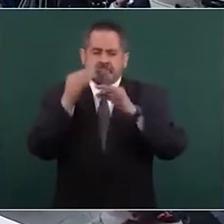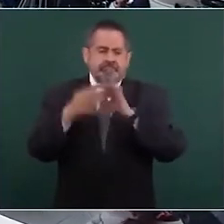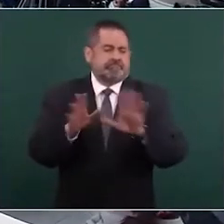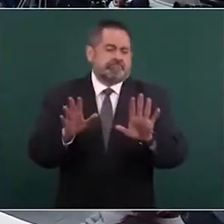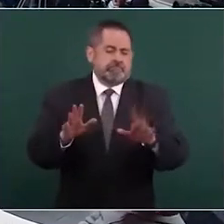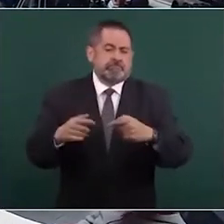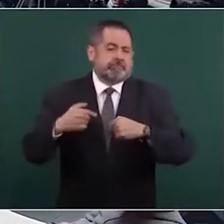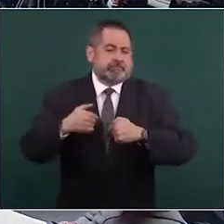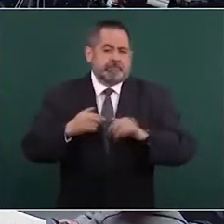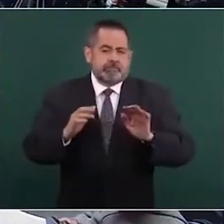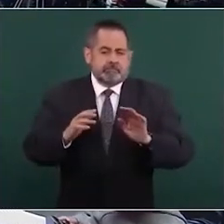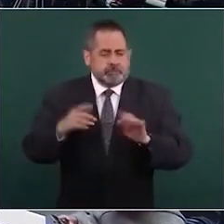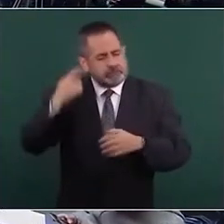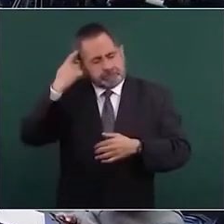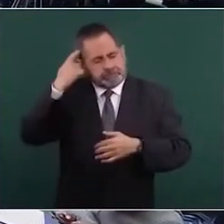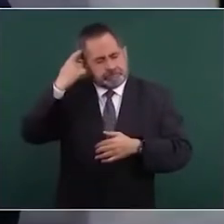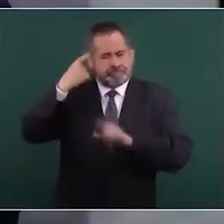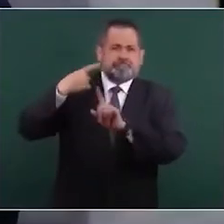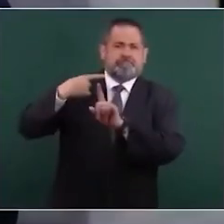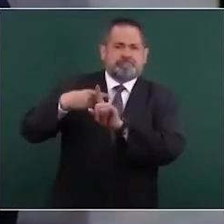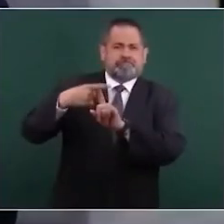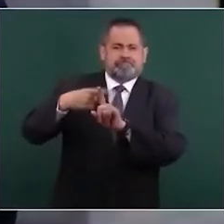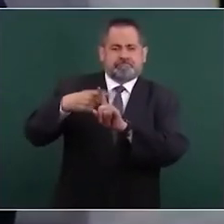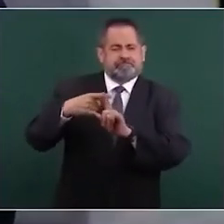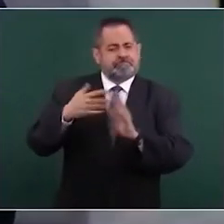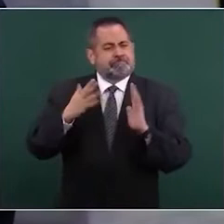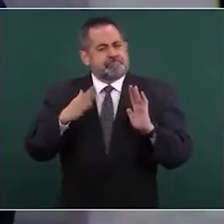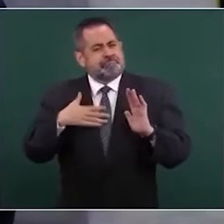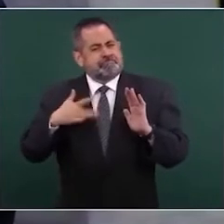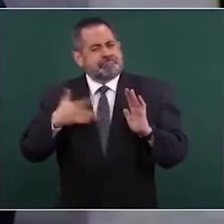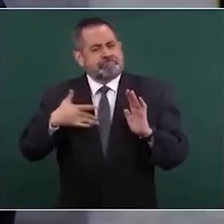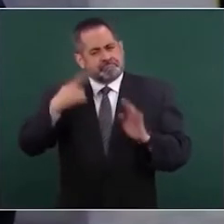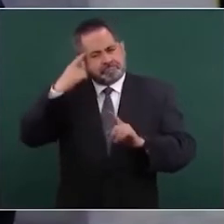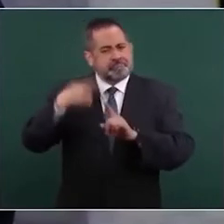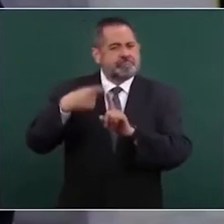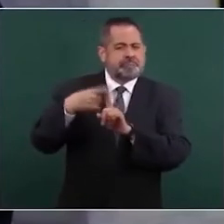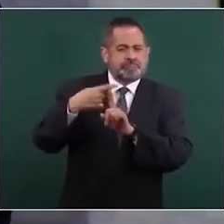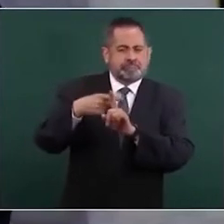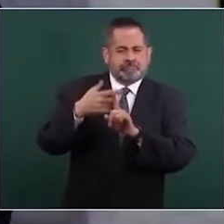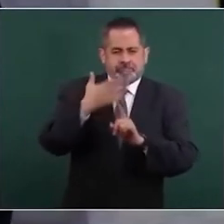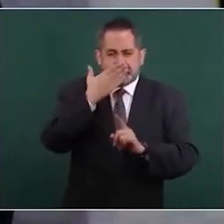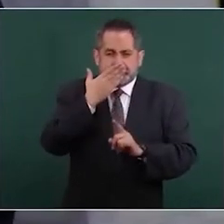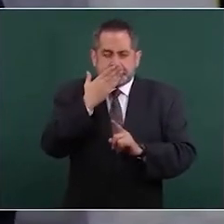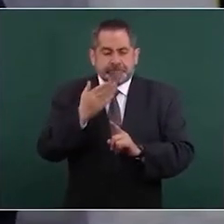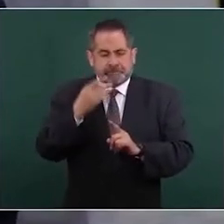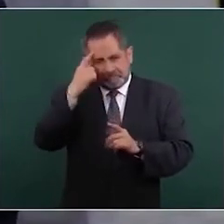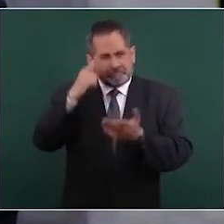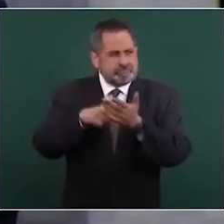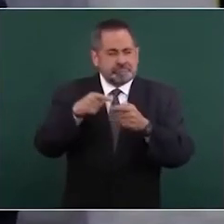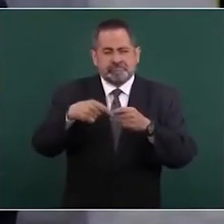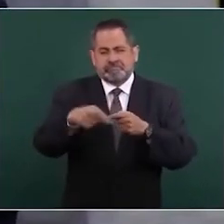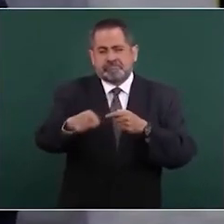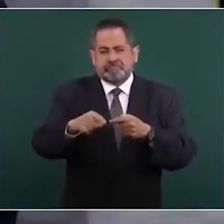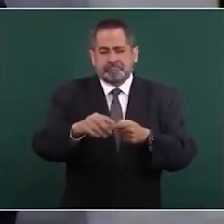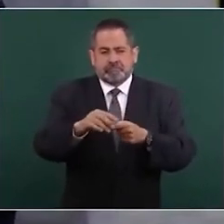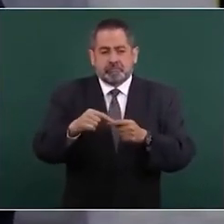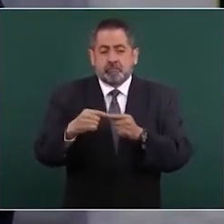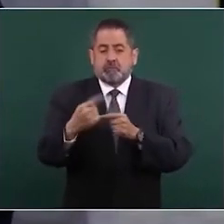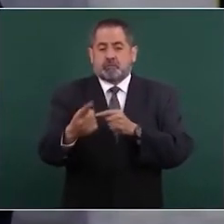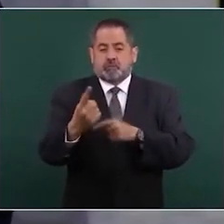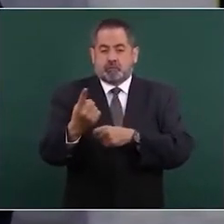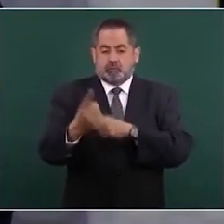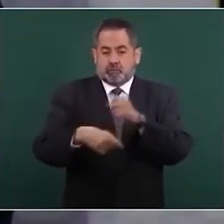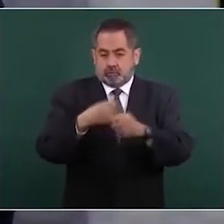Yo estoy optimista y creo que vamos a poder tener ya esa vacuna para el año